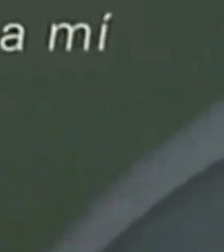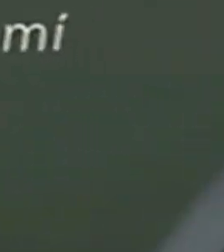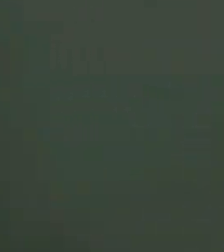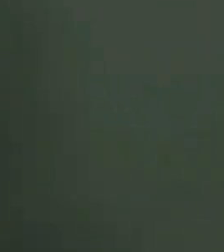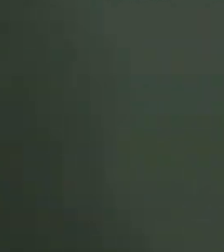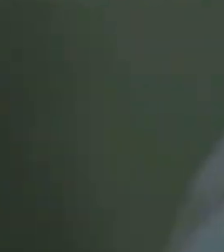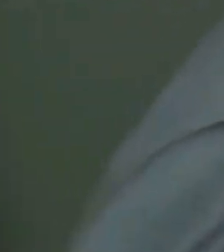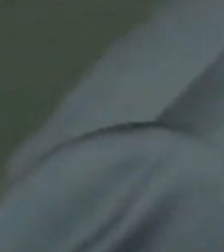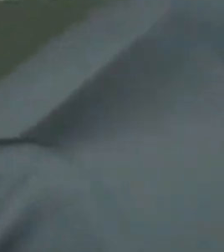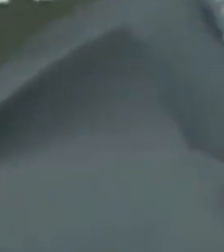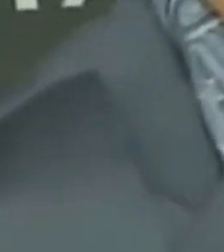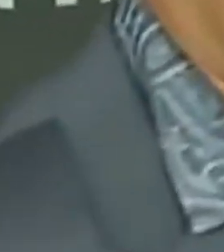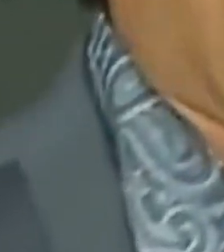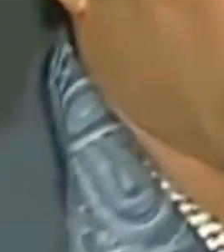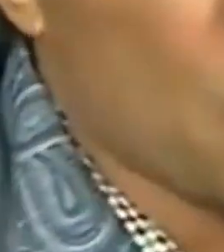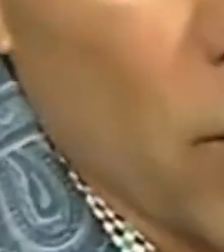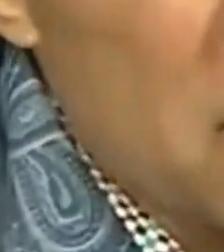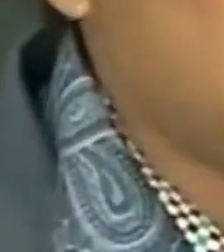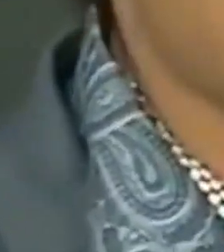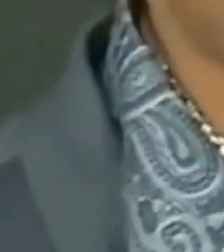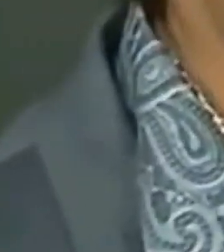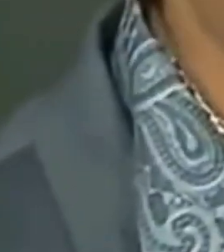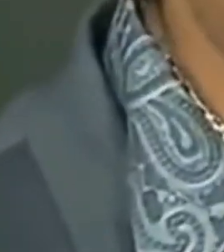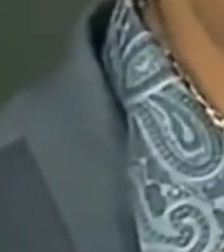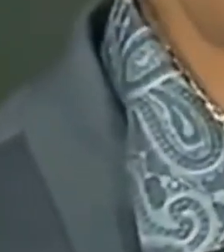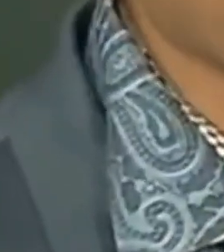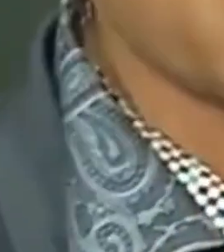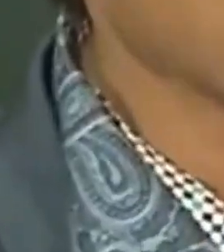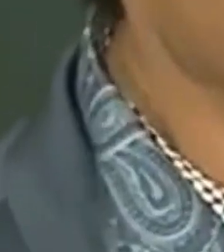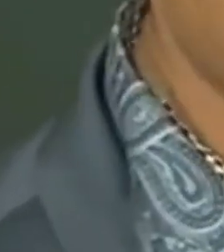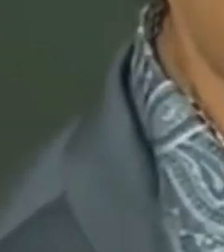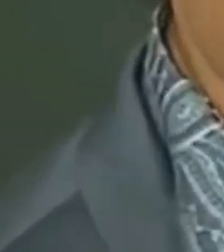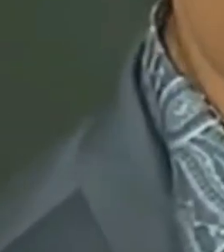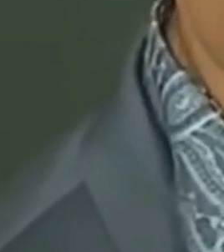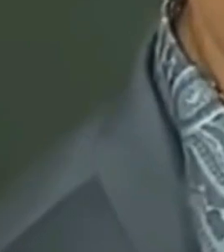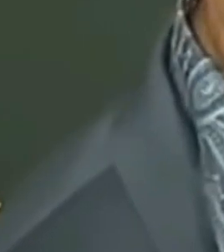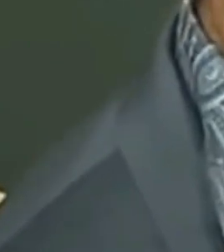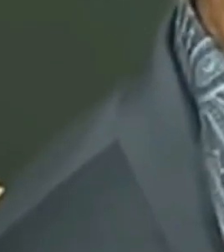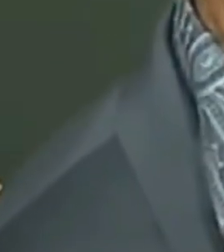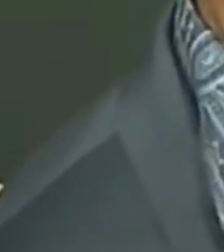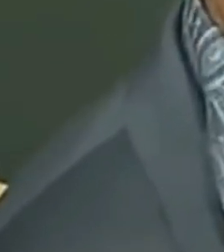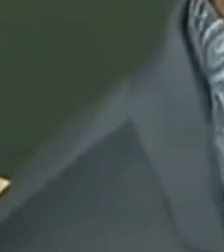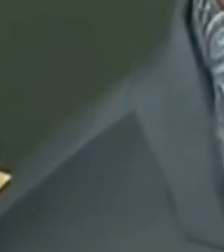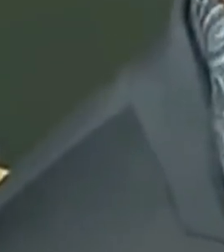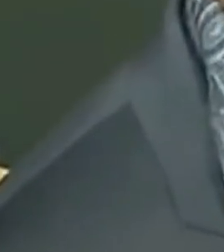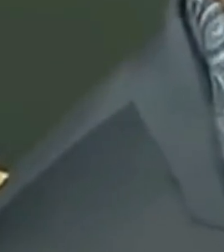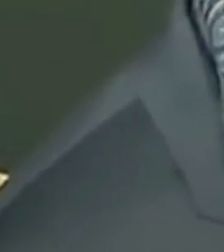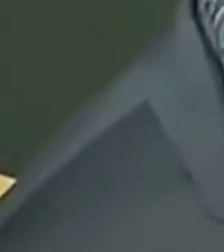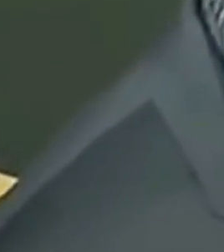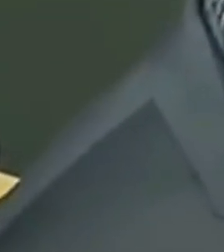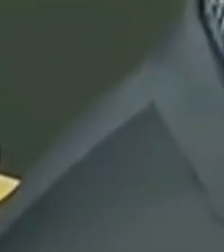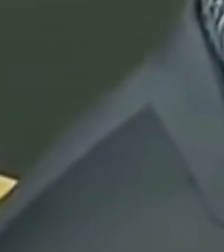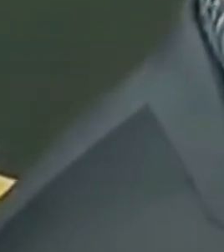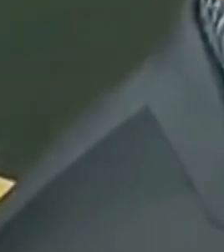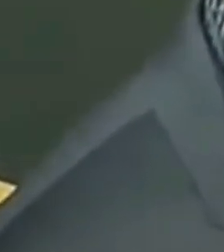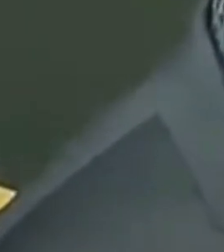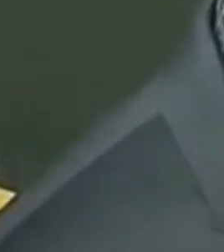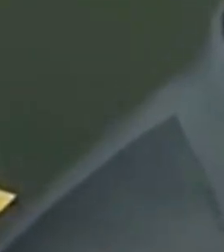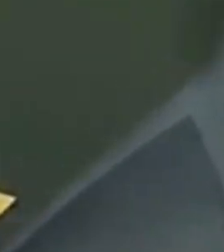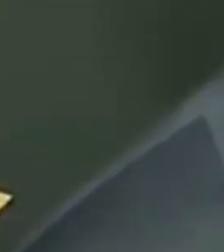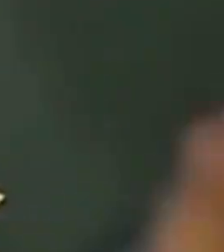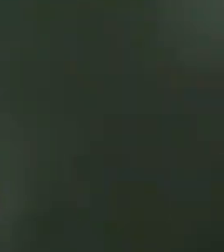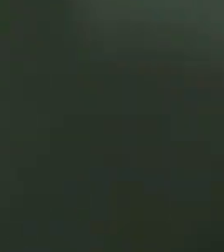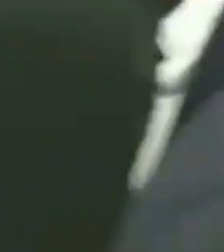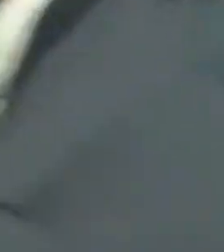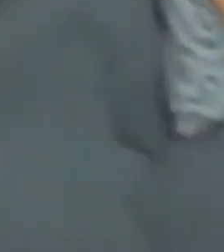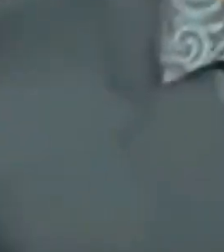de recorrer la prensa, somos el vínculo entre el puro c***. Tú no eres el vínculo de nada, brother. ¿Eh? Y ya no me falta el respeto. No te falta en